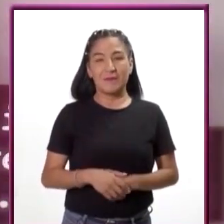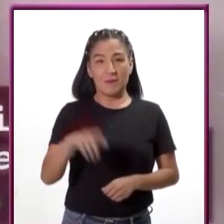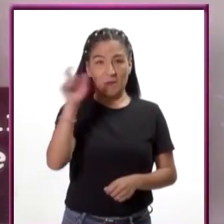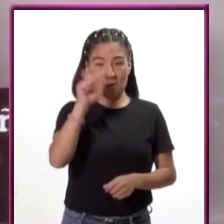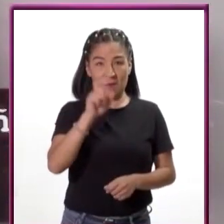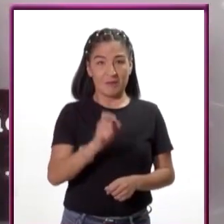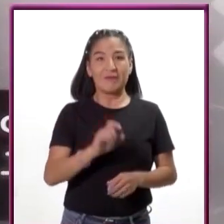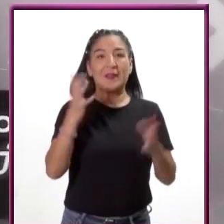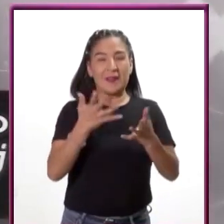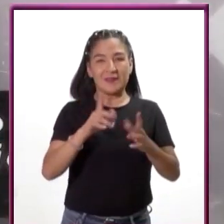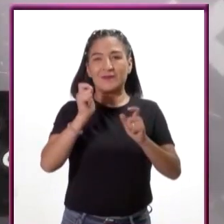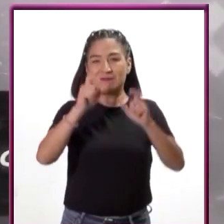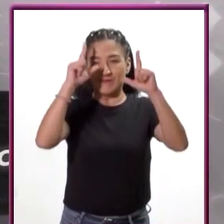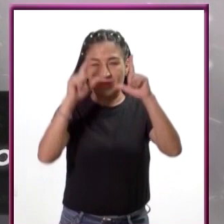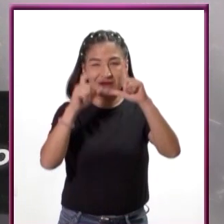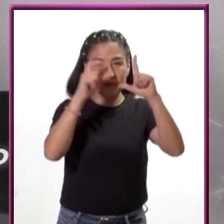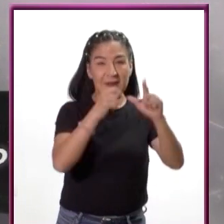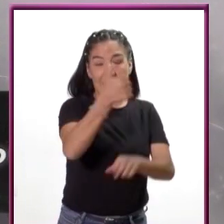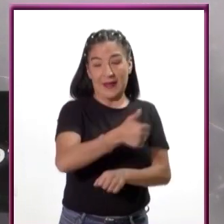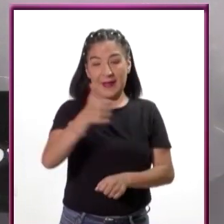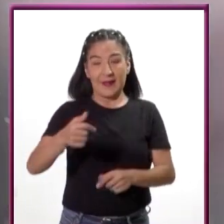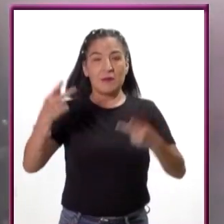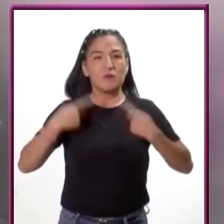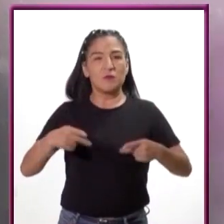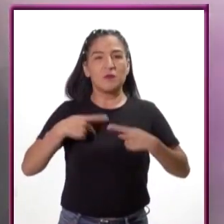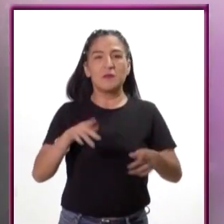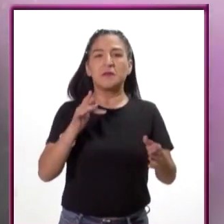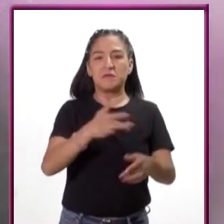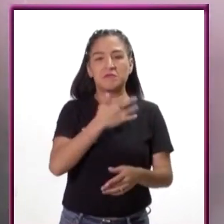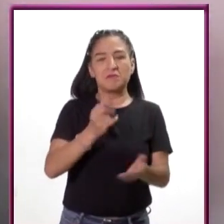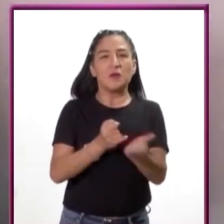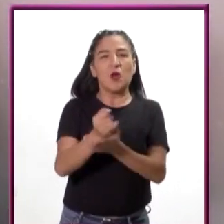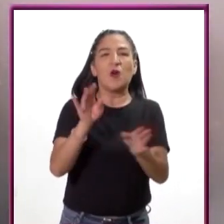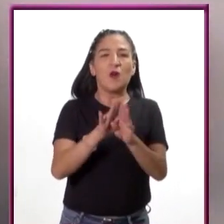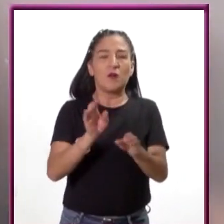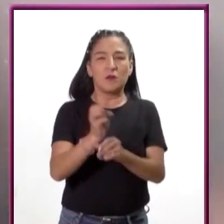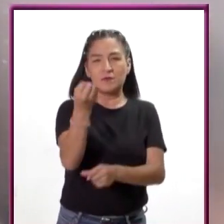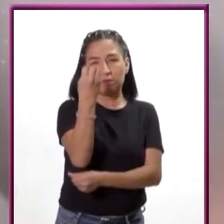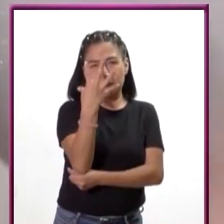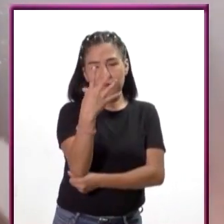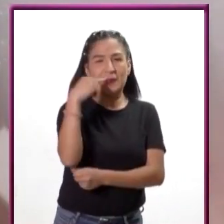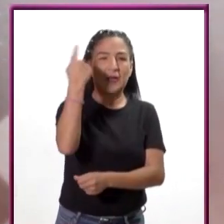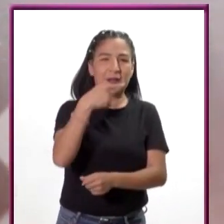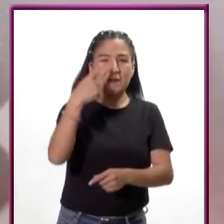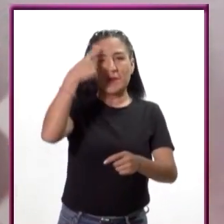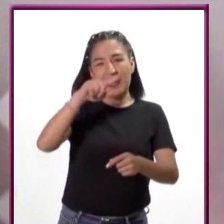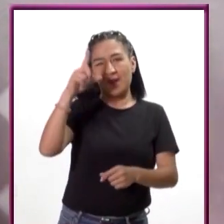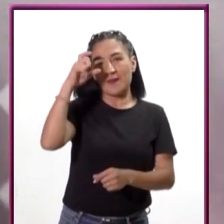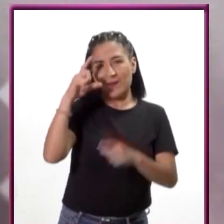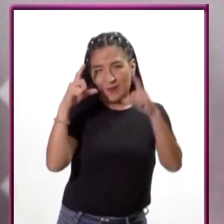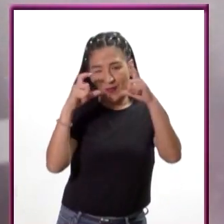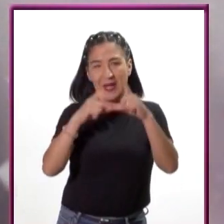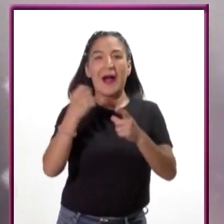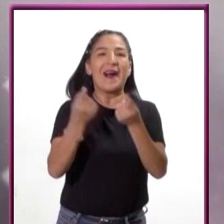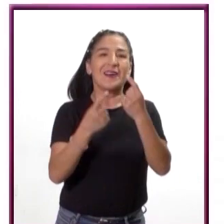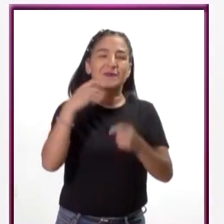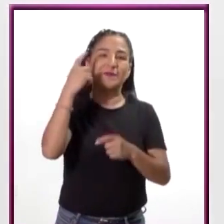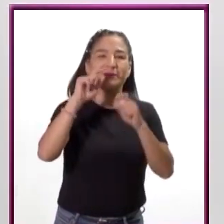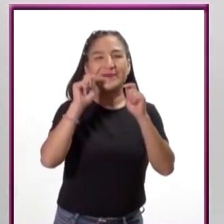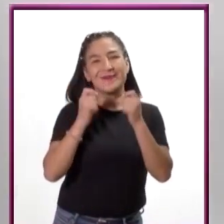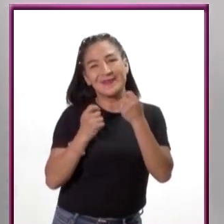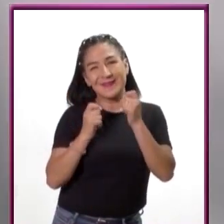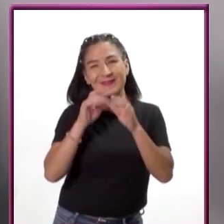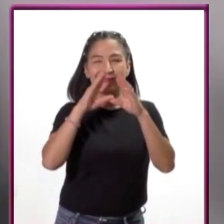Cuando se realizan retratos, cada persona decide cómo posar y manejar su presencia. Hay quienes se muestran